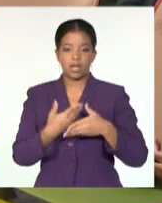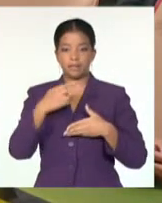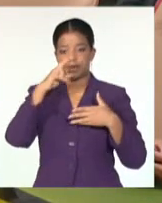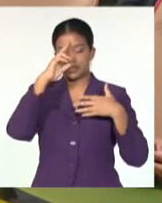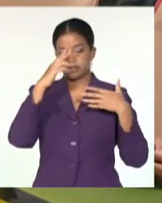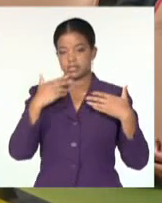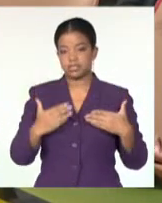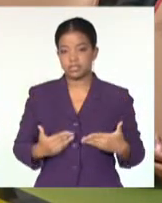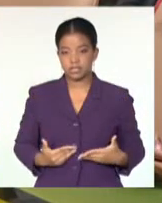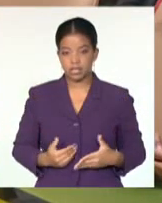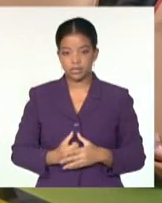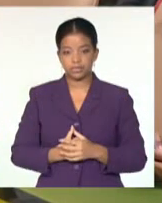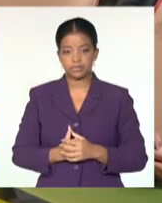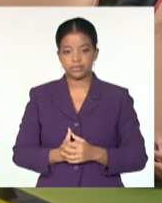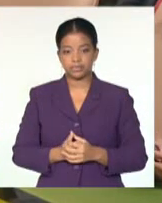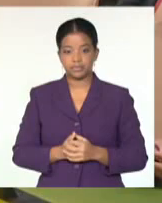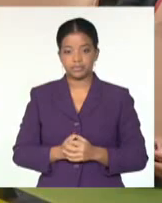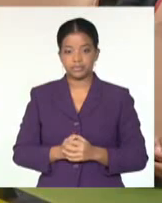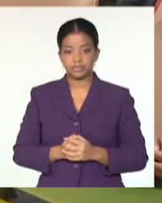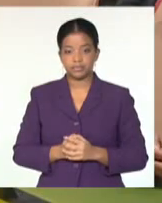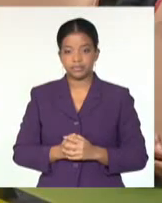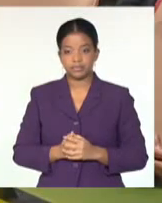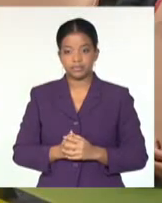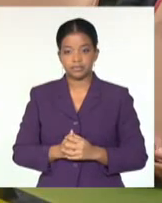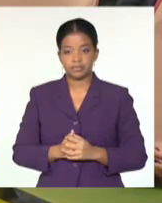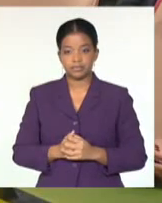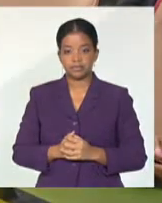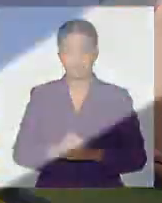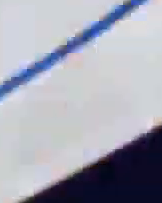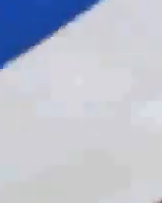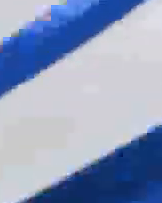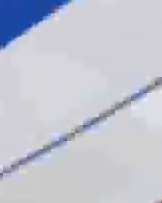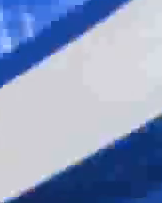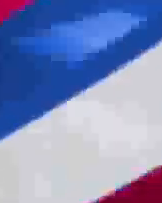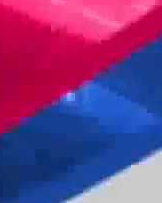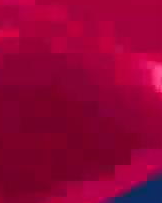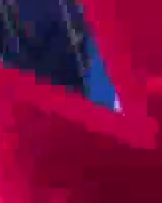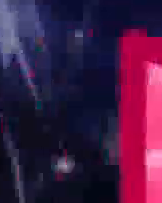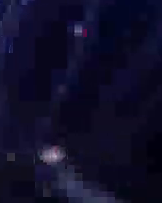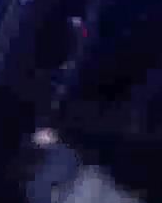que vienen a acrecentar la vulnerabilidad de nuestro continente.